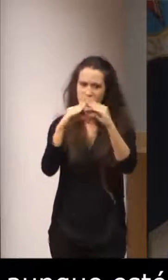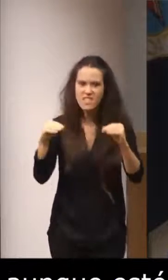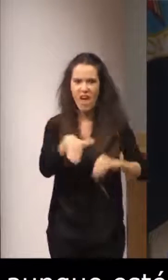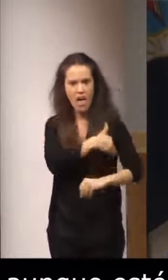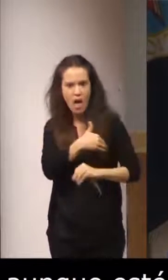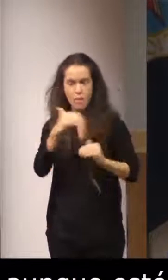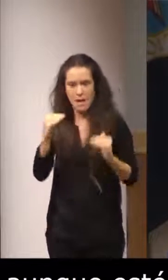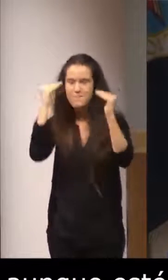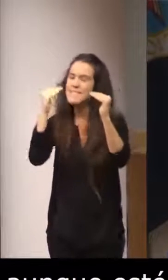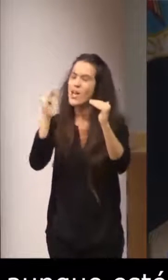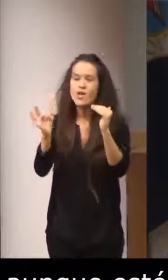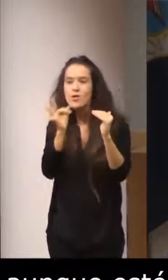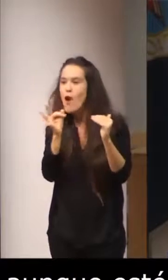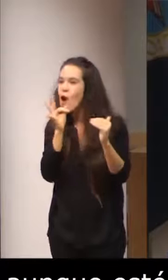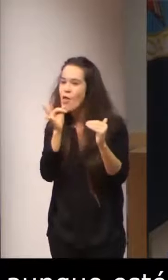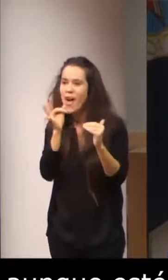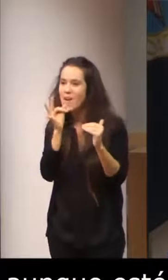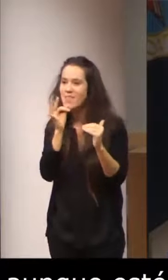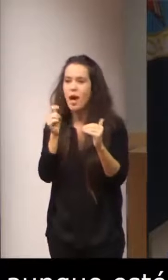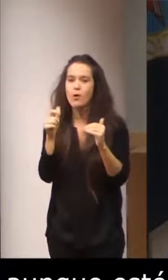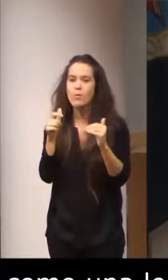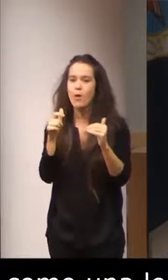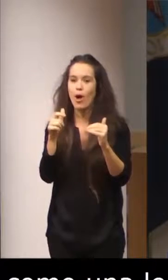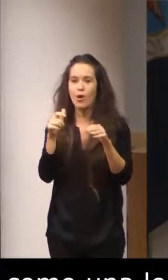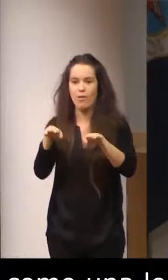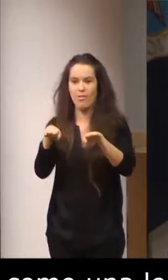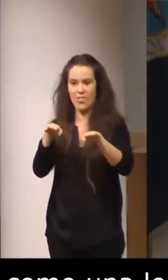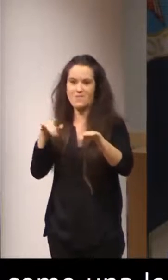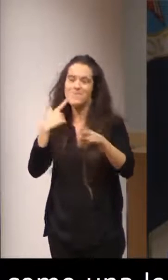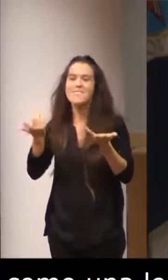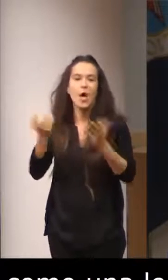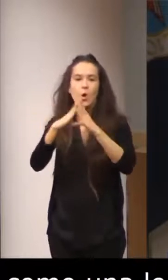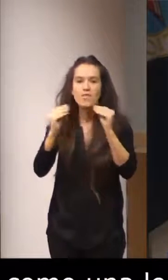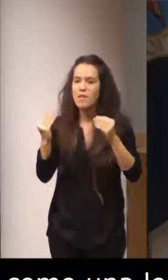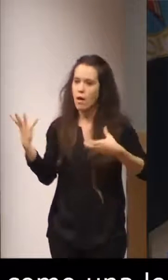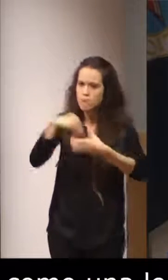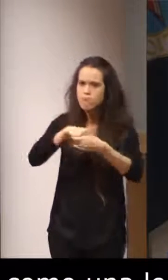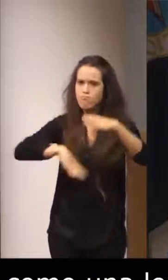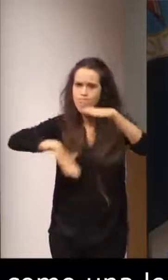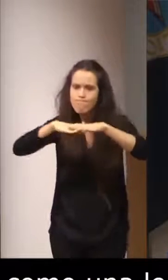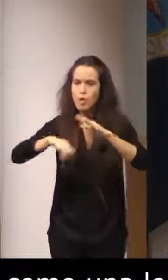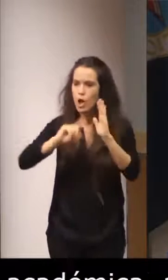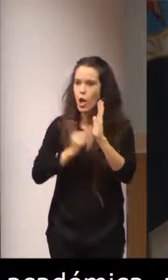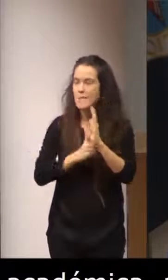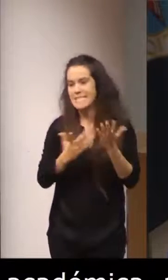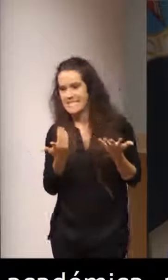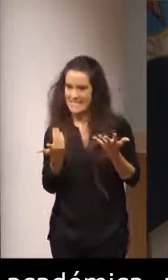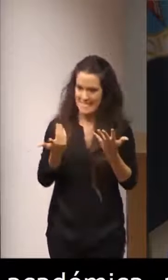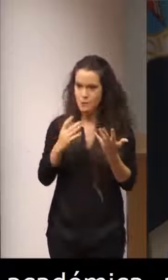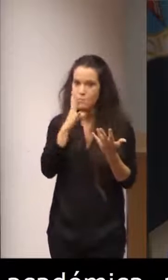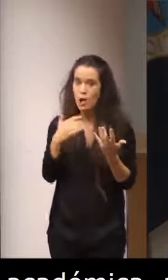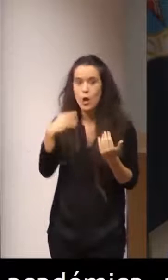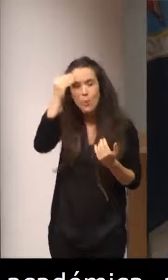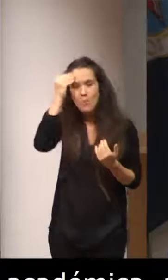aún sigue estando a los aledaños de las universidades y eso, pues, desde mi punto de vista, atenta gravemente